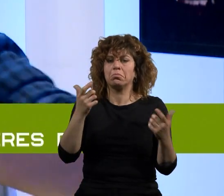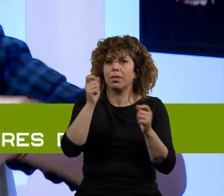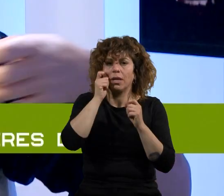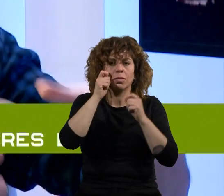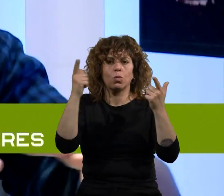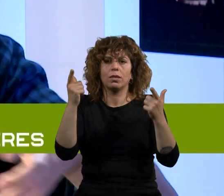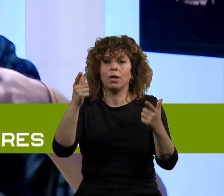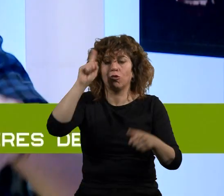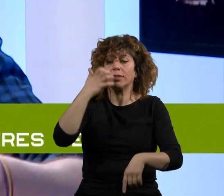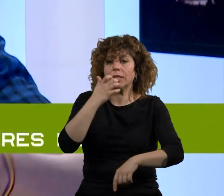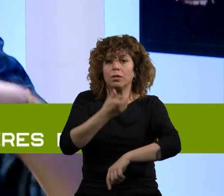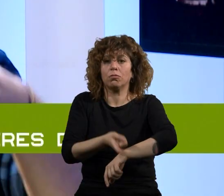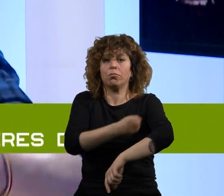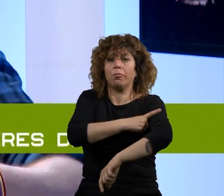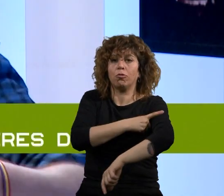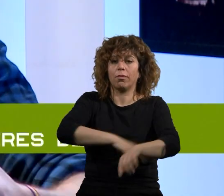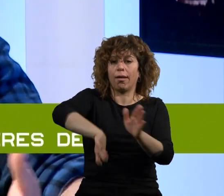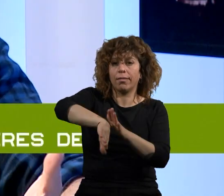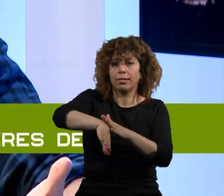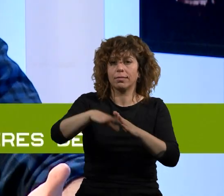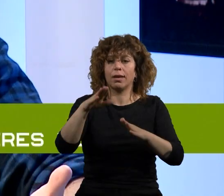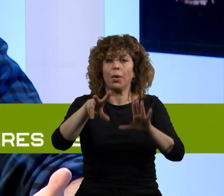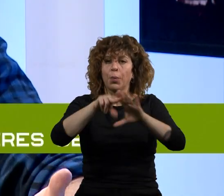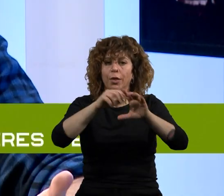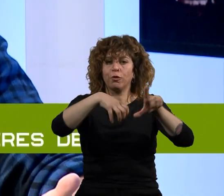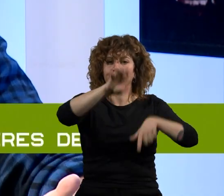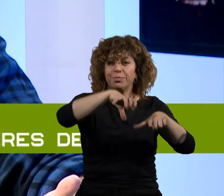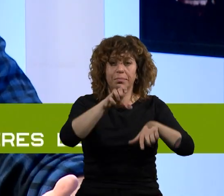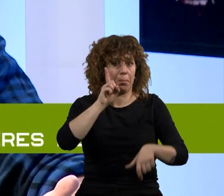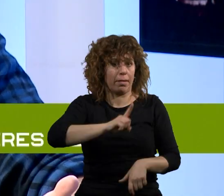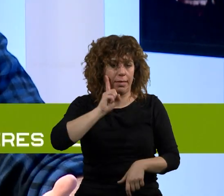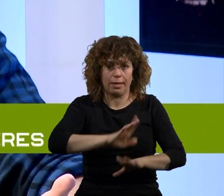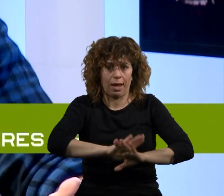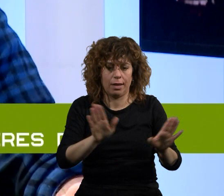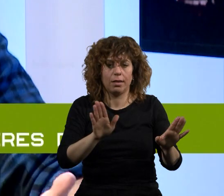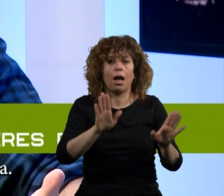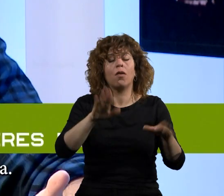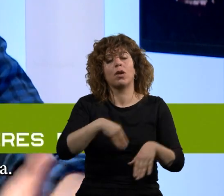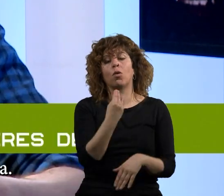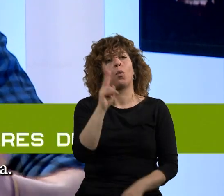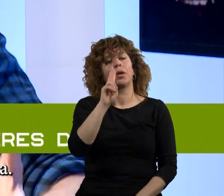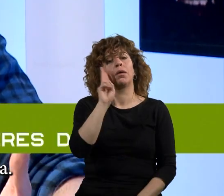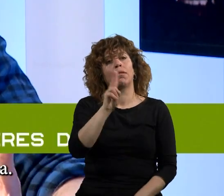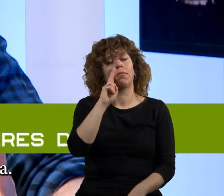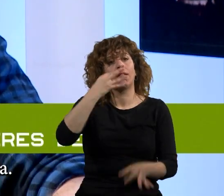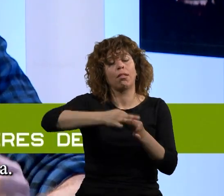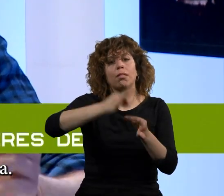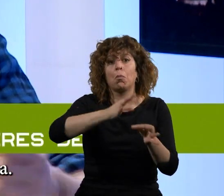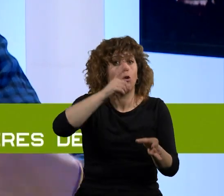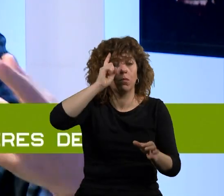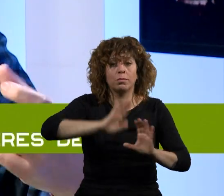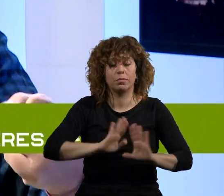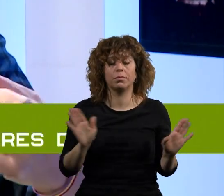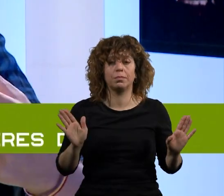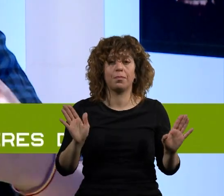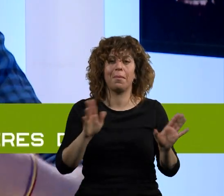la ultraderecha que está metiendo estos vídeos, estas mentiras, ¿no? Sobre lo que pasó, que claro, los chavales ven eso y al final, bueno, se lo van creyendo porque no saben nada, ¿no?